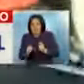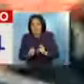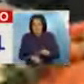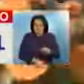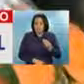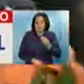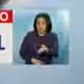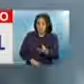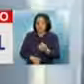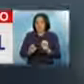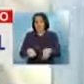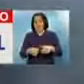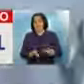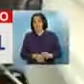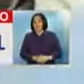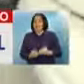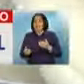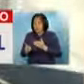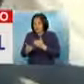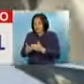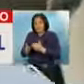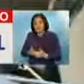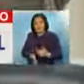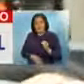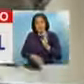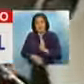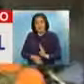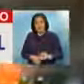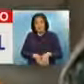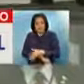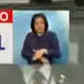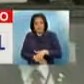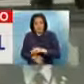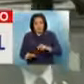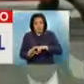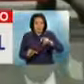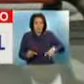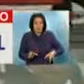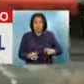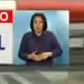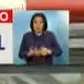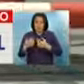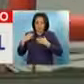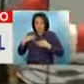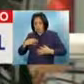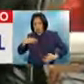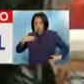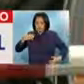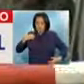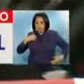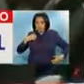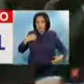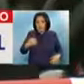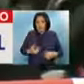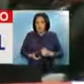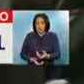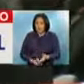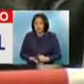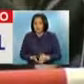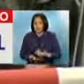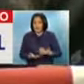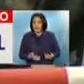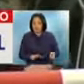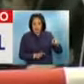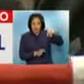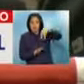logró entregárselo. Y a pocos metros de la avenida Brasil, Kuczynski bajó de su vehículo y terminó de acomodarse la banda presidencial. Antes de